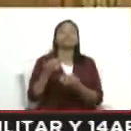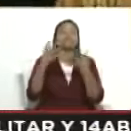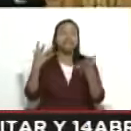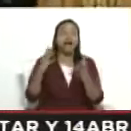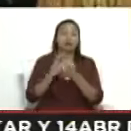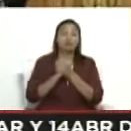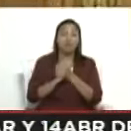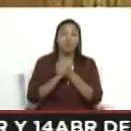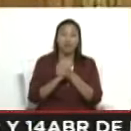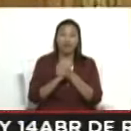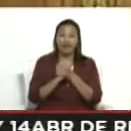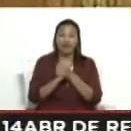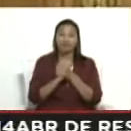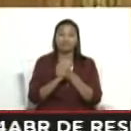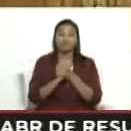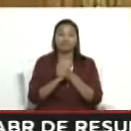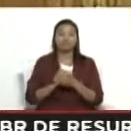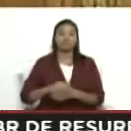que